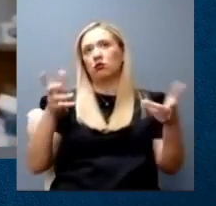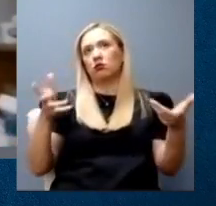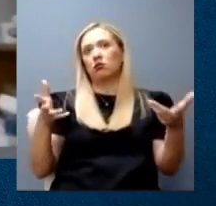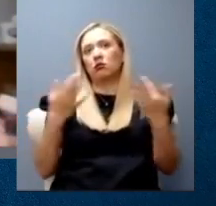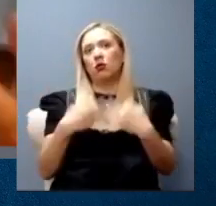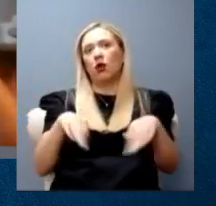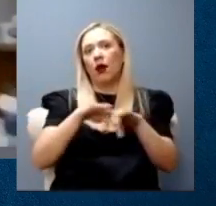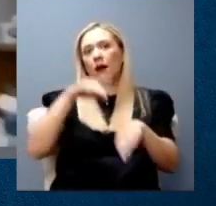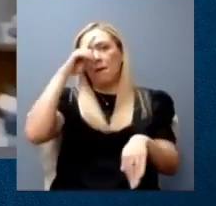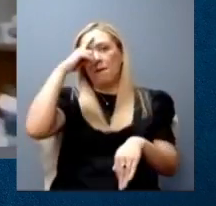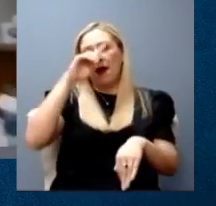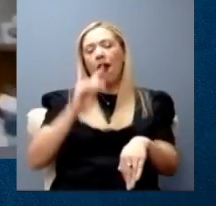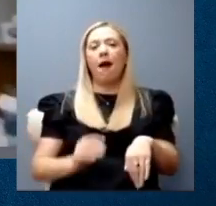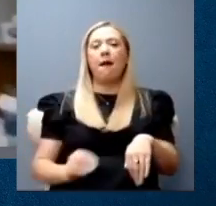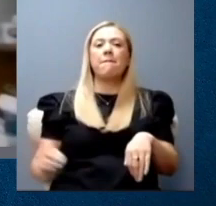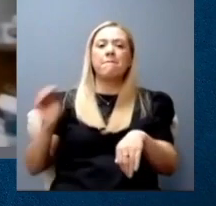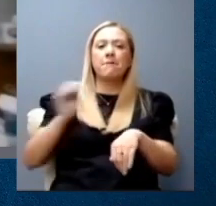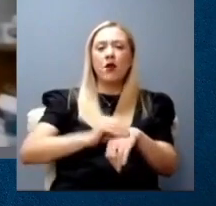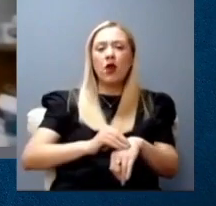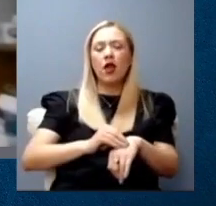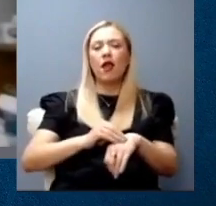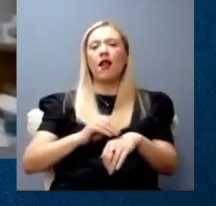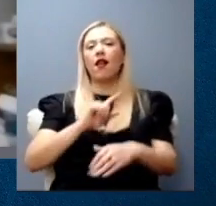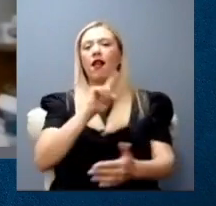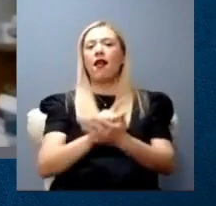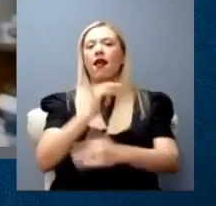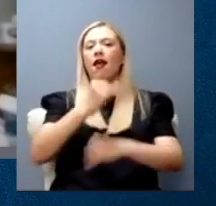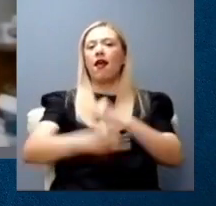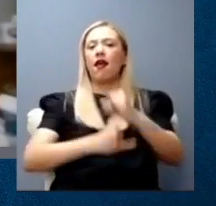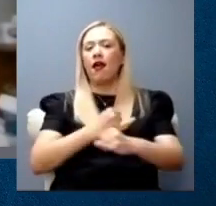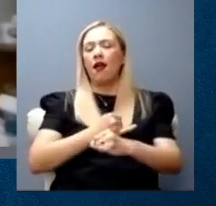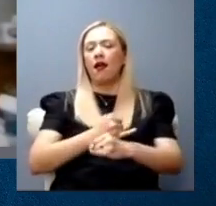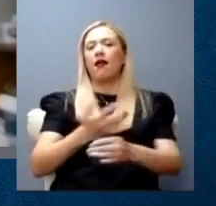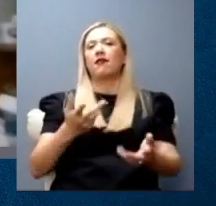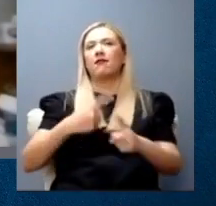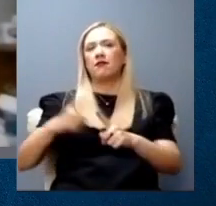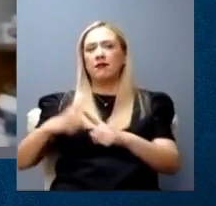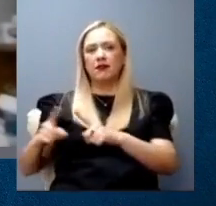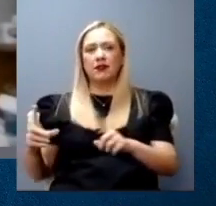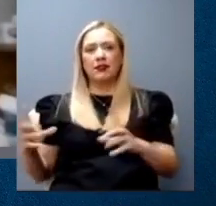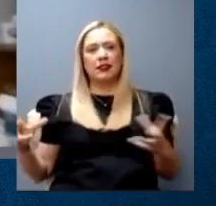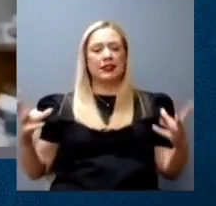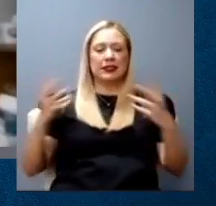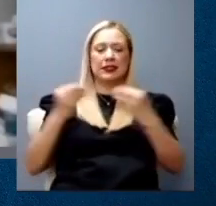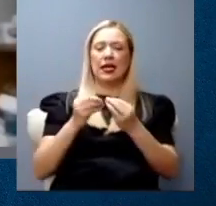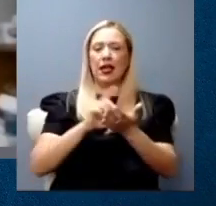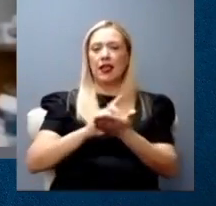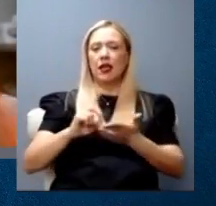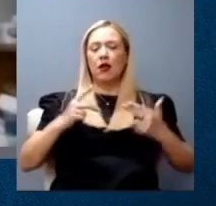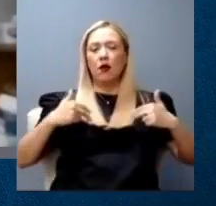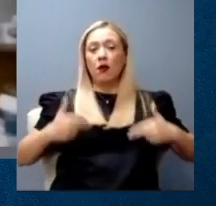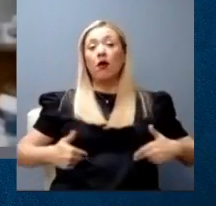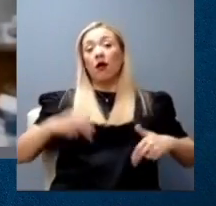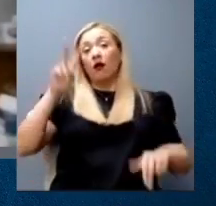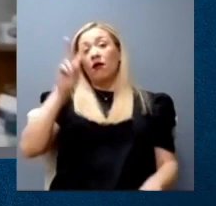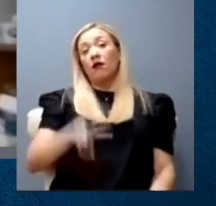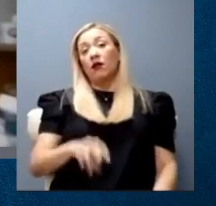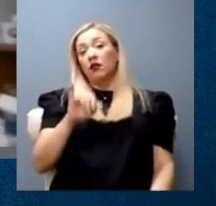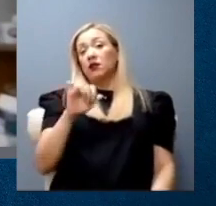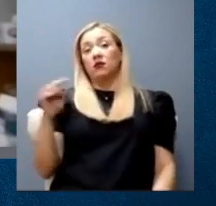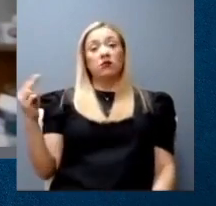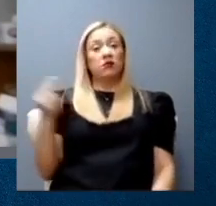para la propia disciplina del derecho internacional de los derechos humanos, van a ver la necesidad de que se